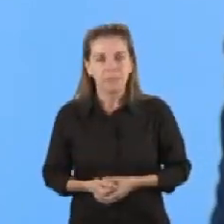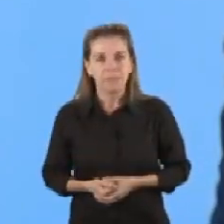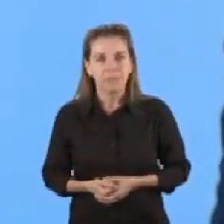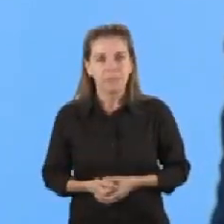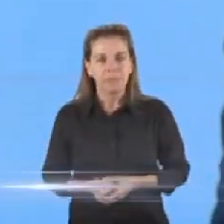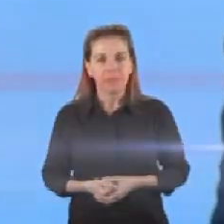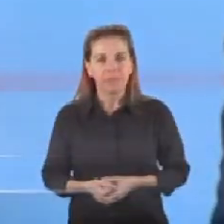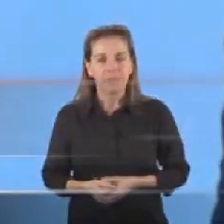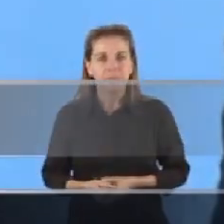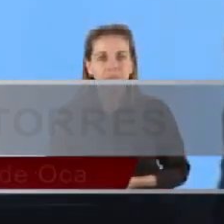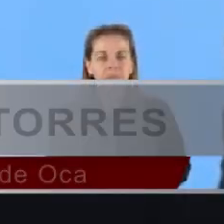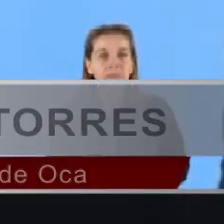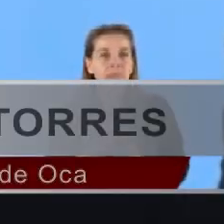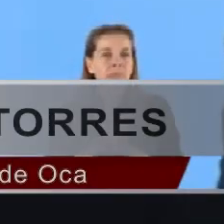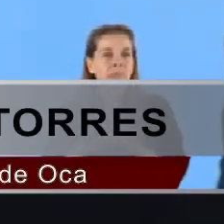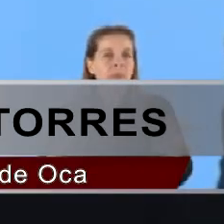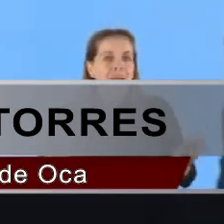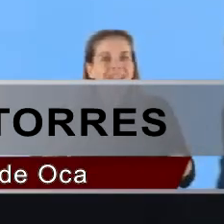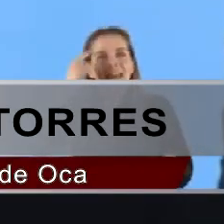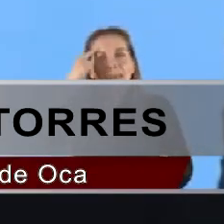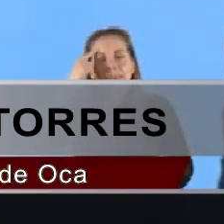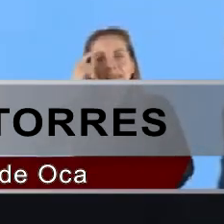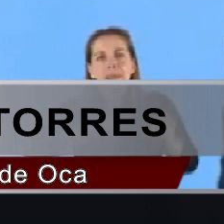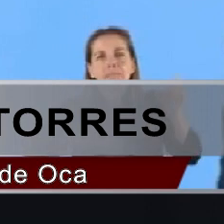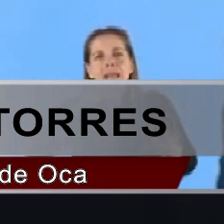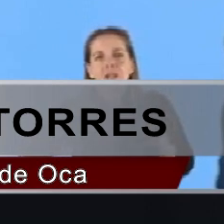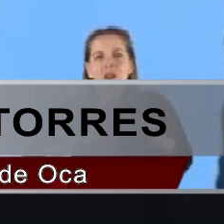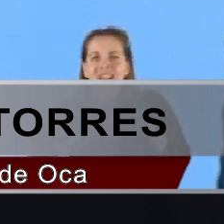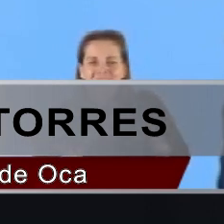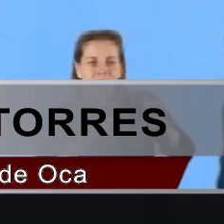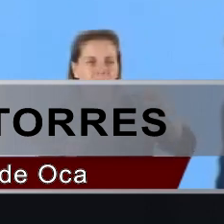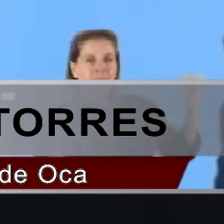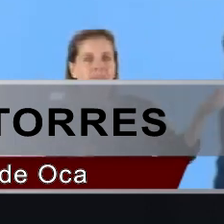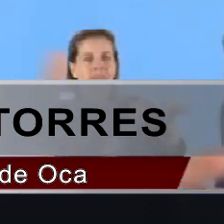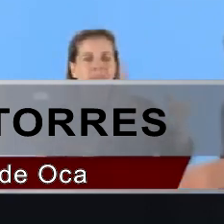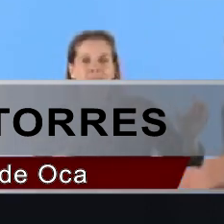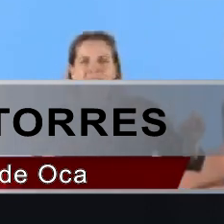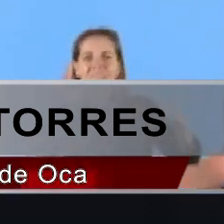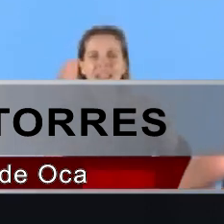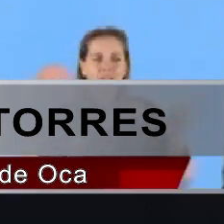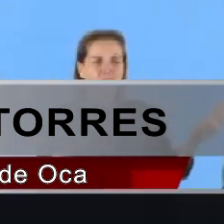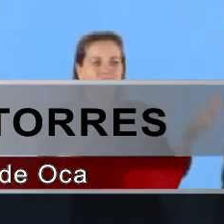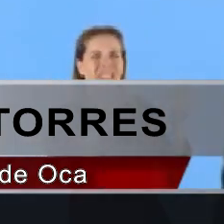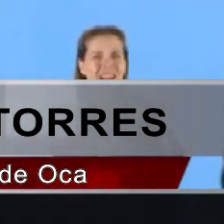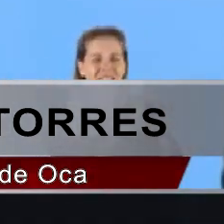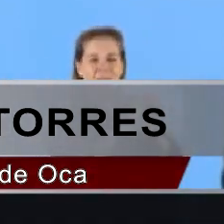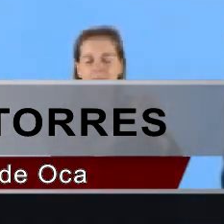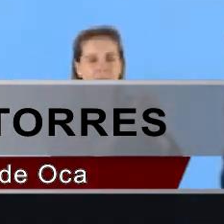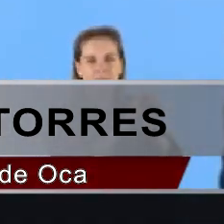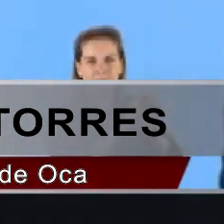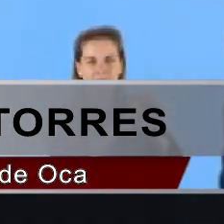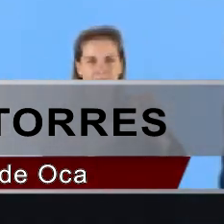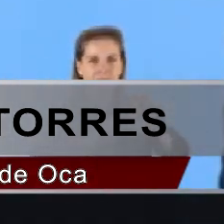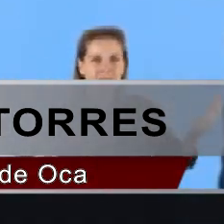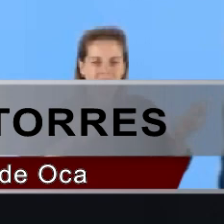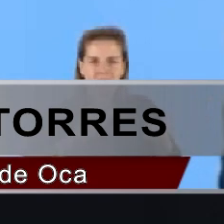Y vamos a terminar con esa idea del encierro en pabellones, que ya empezó poco a poco a